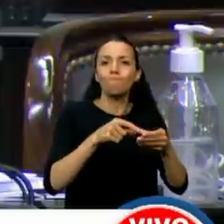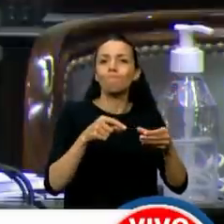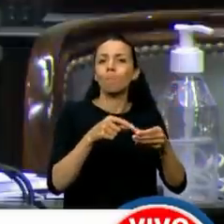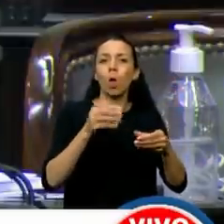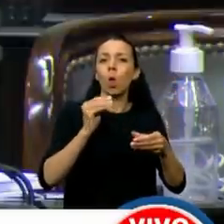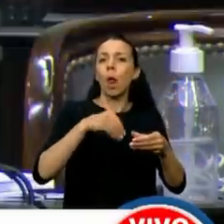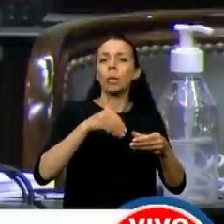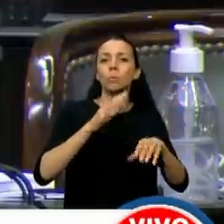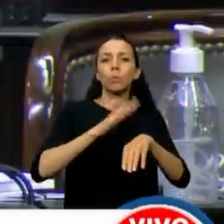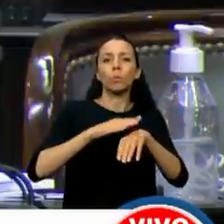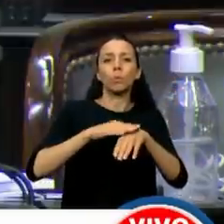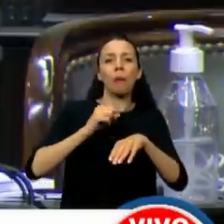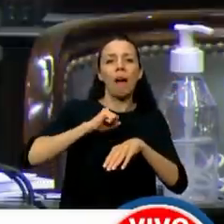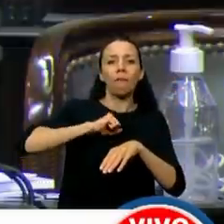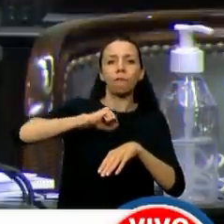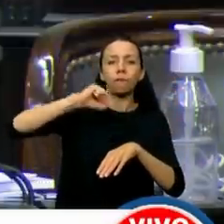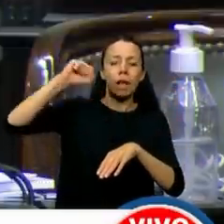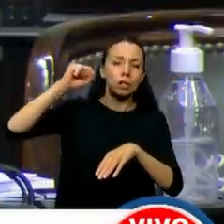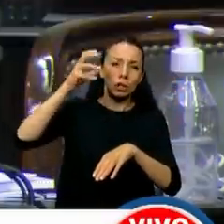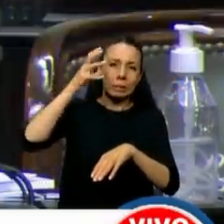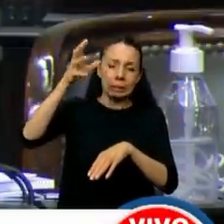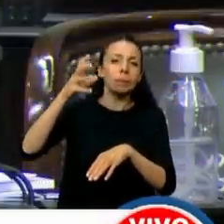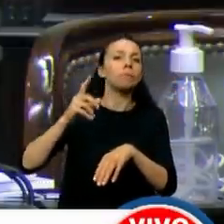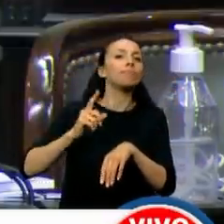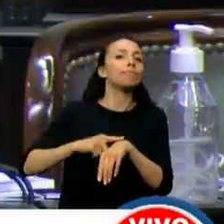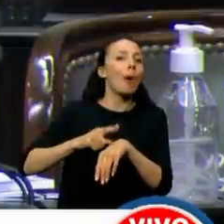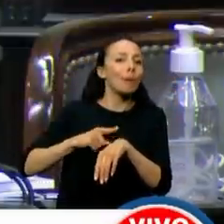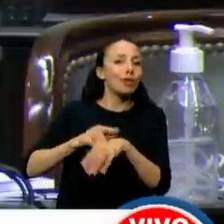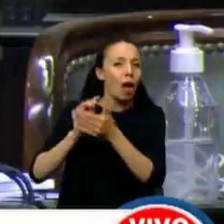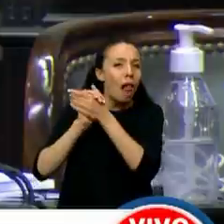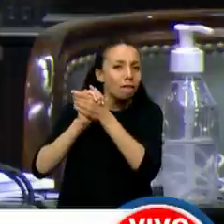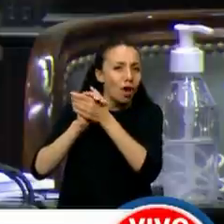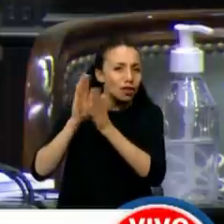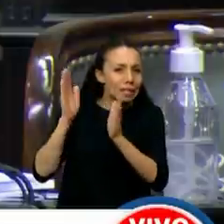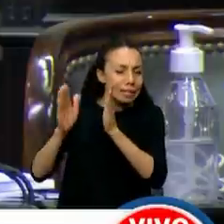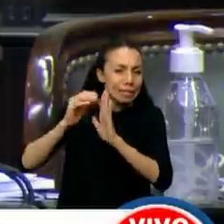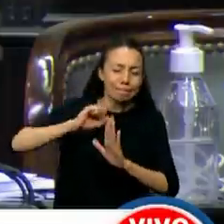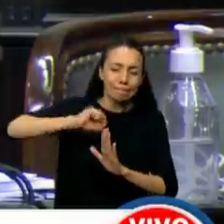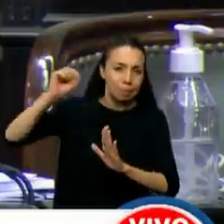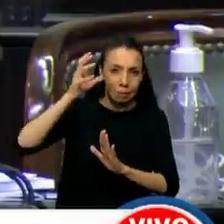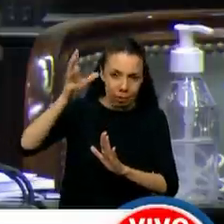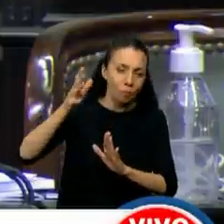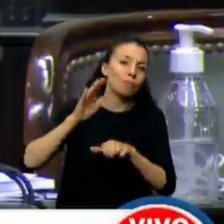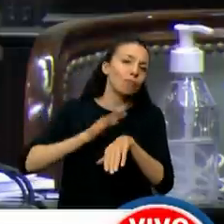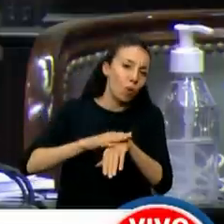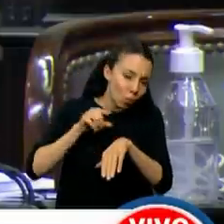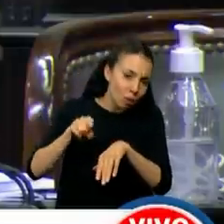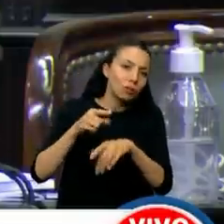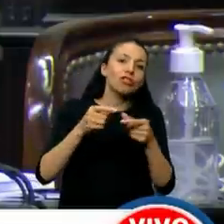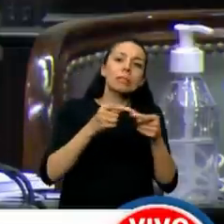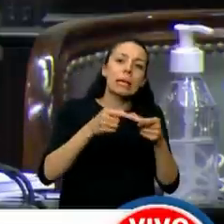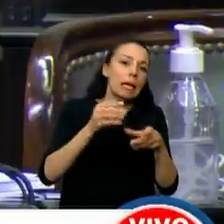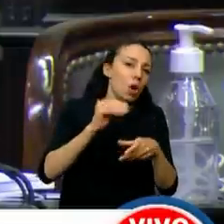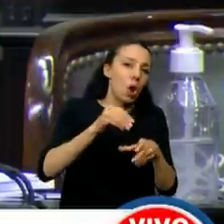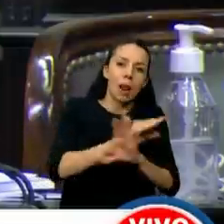hiperinflación que nos ocurrió en la finalización del periodo del gobierno de del doctor alfonsín de tal manera que la ciudad de